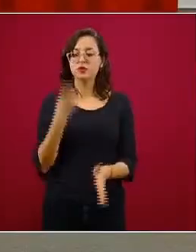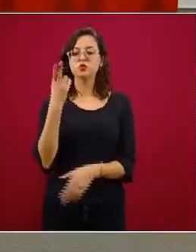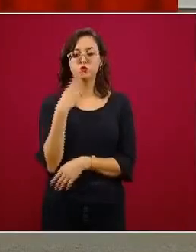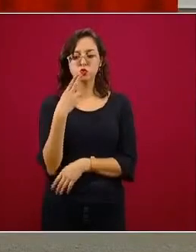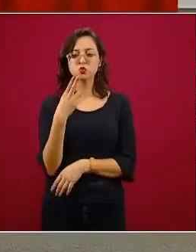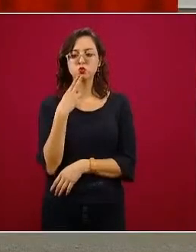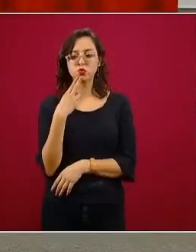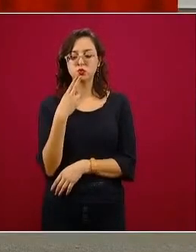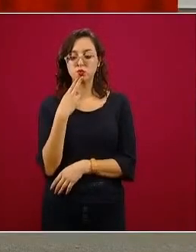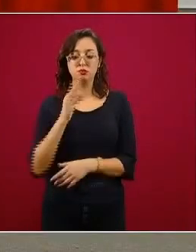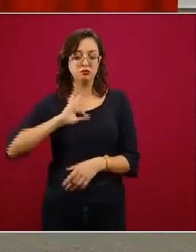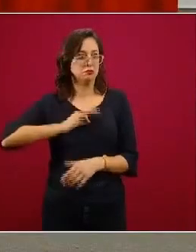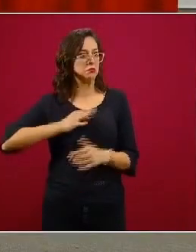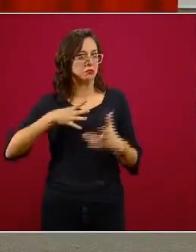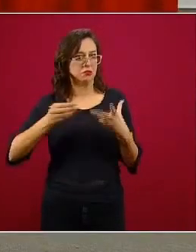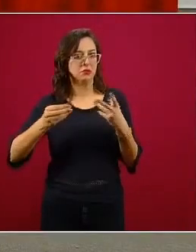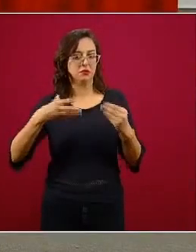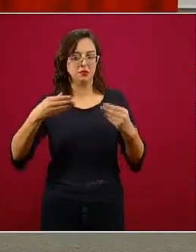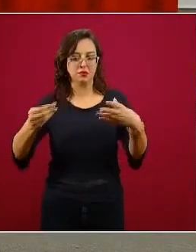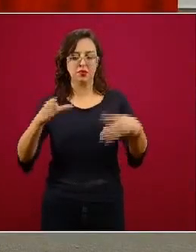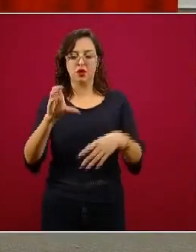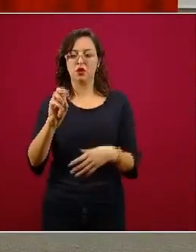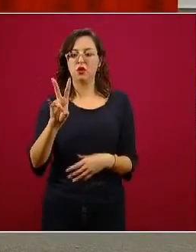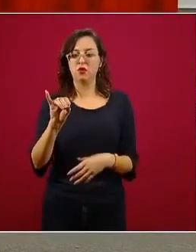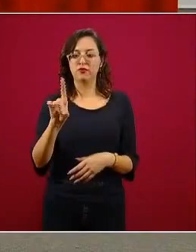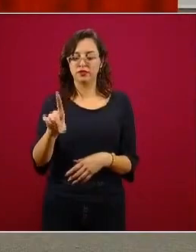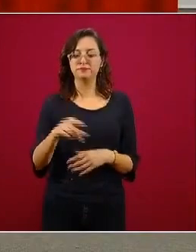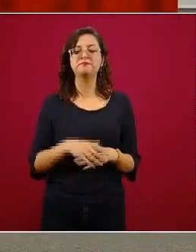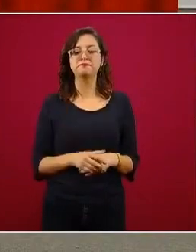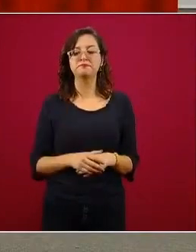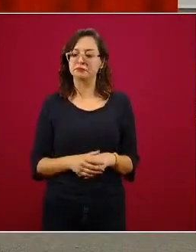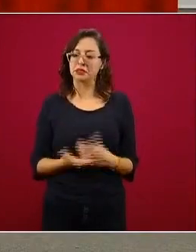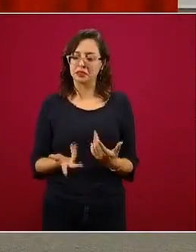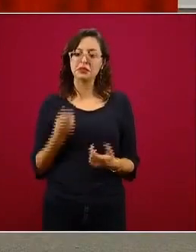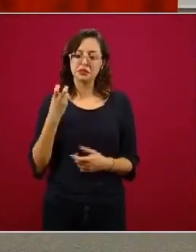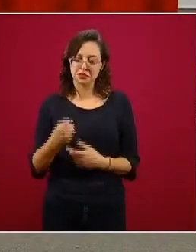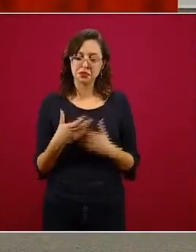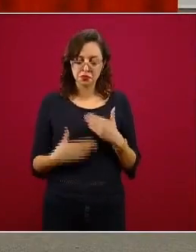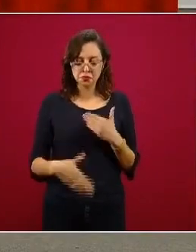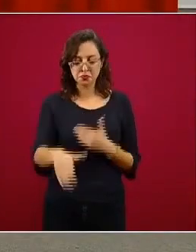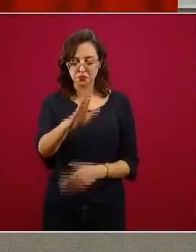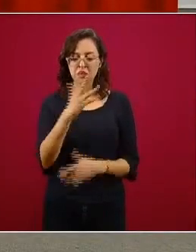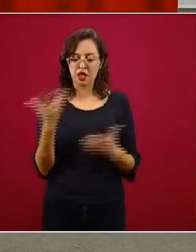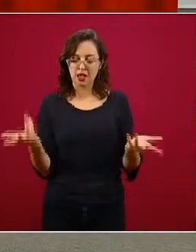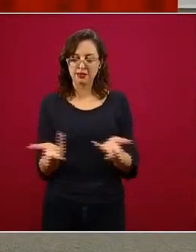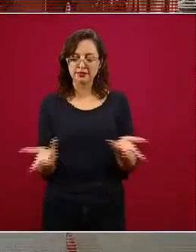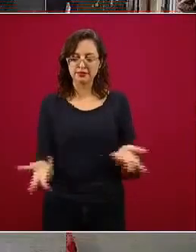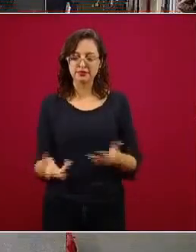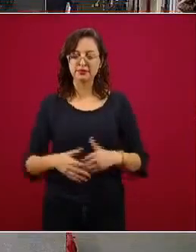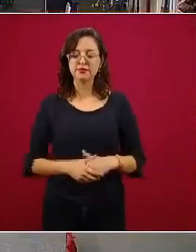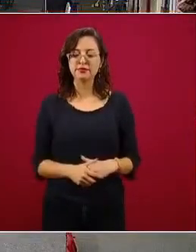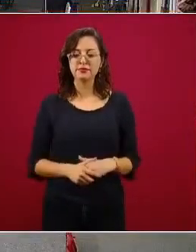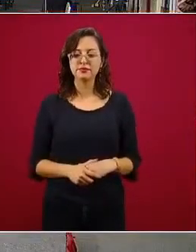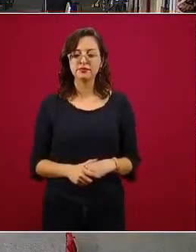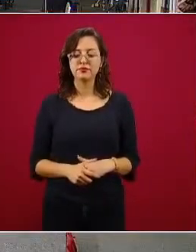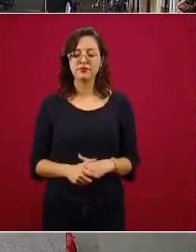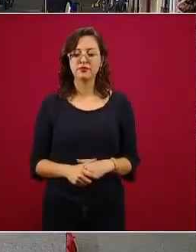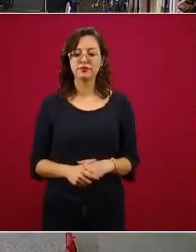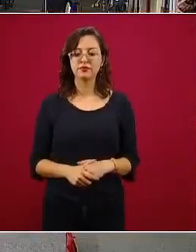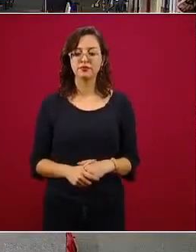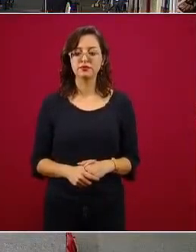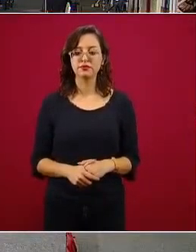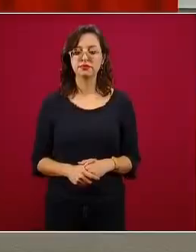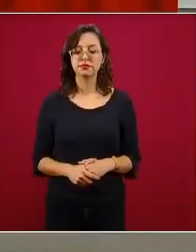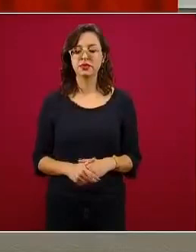podemos hacer para una pandemia como la pandemia de COVID. Y efectivamente es lo que estamos planteando hacer.